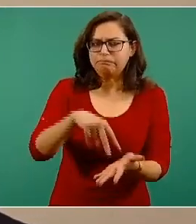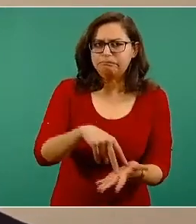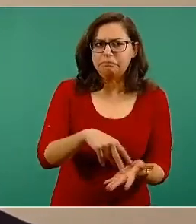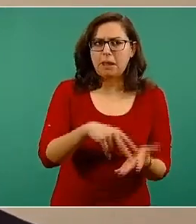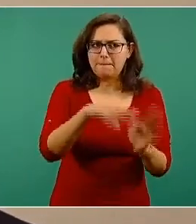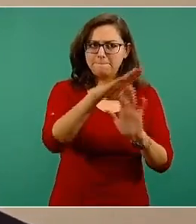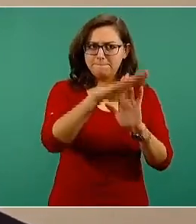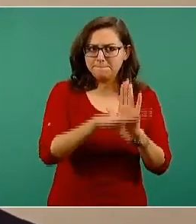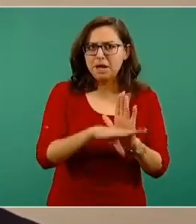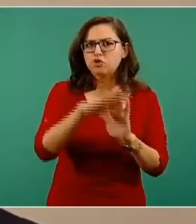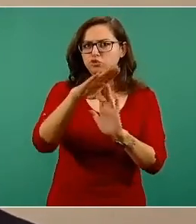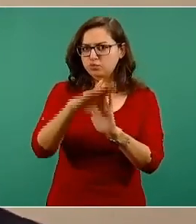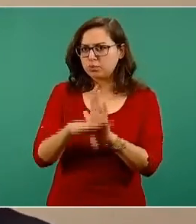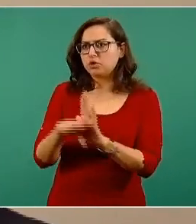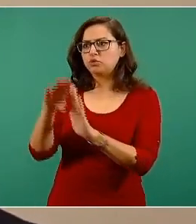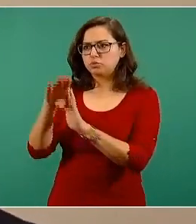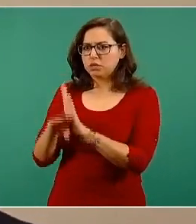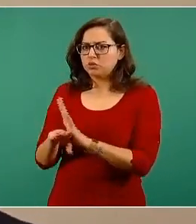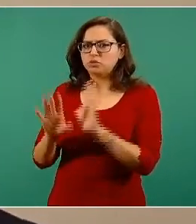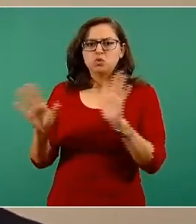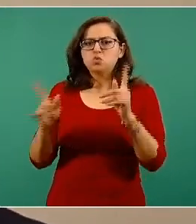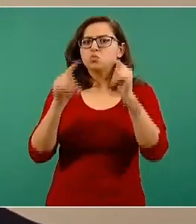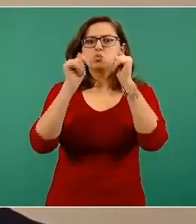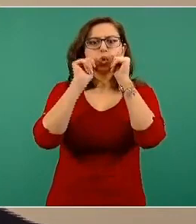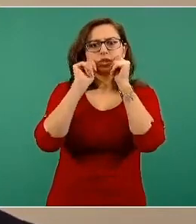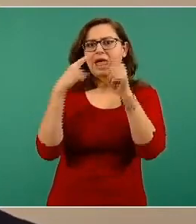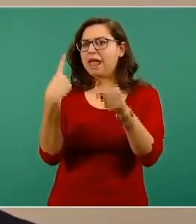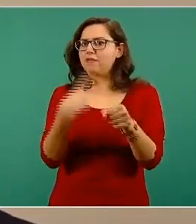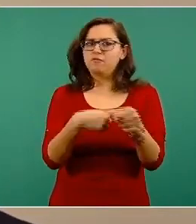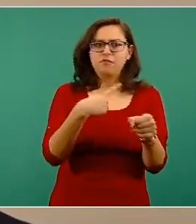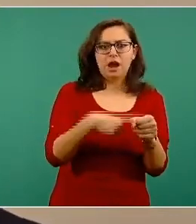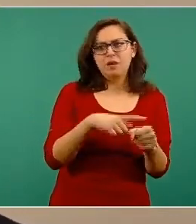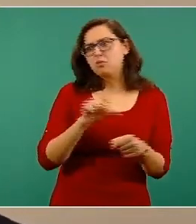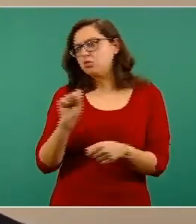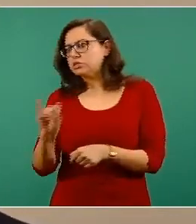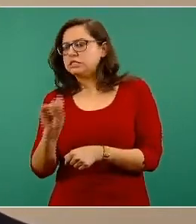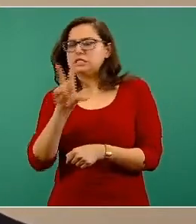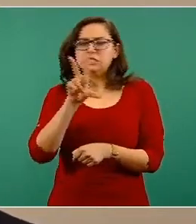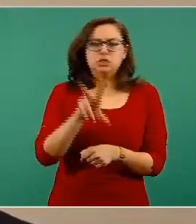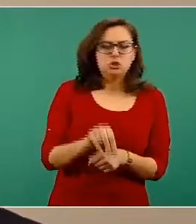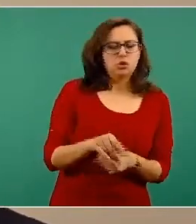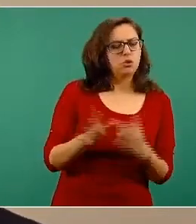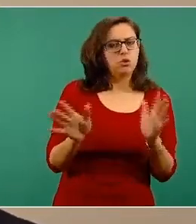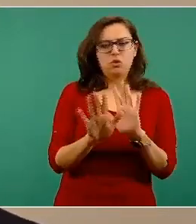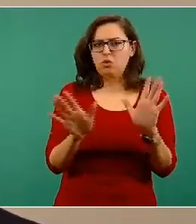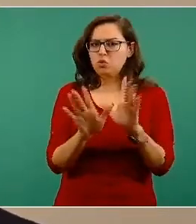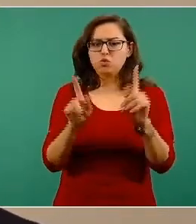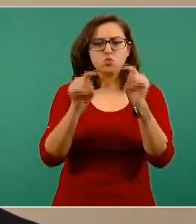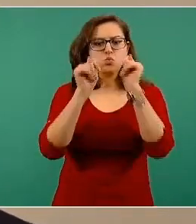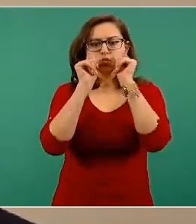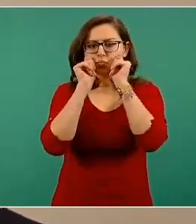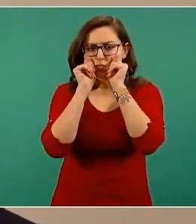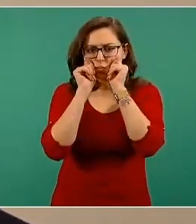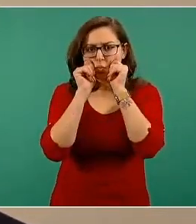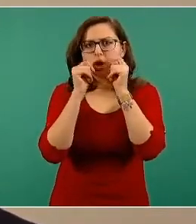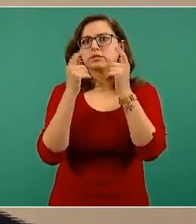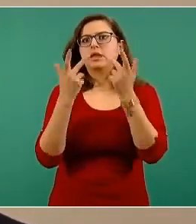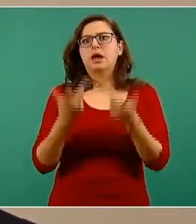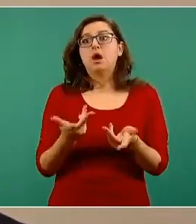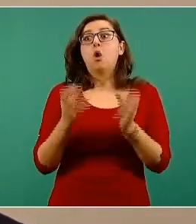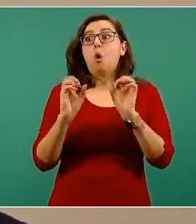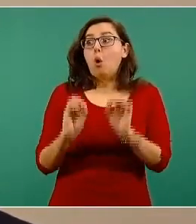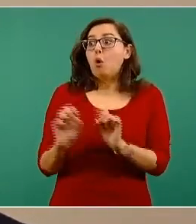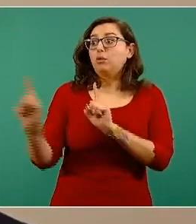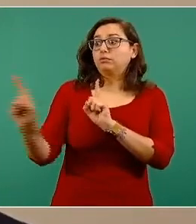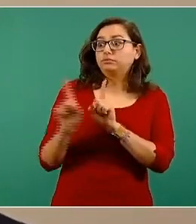donde obviamente esto siempre, independientemente que hayamos sido o no contacto de un caso confirmado, más si lo somos o más si somos